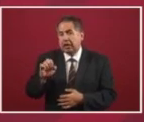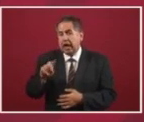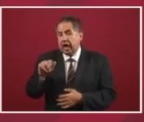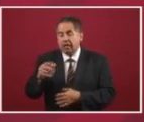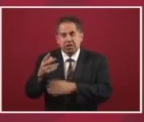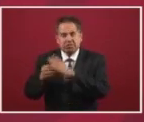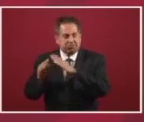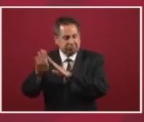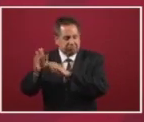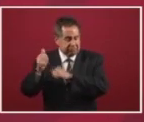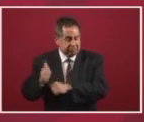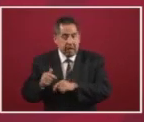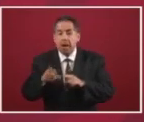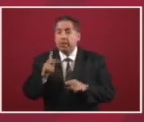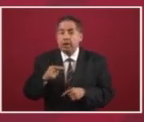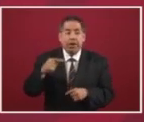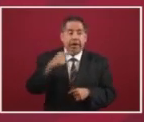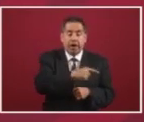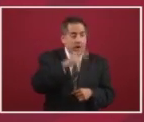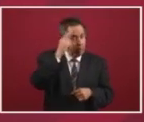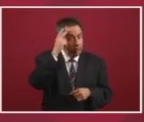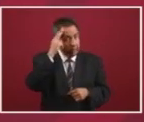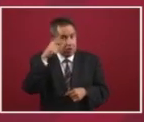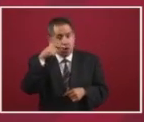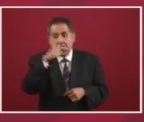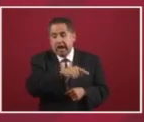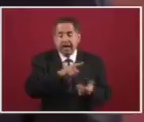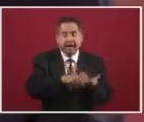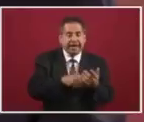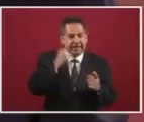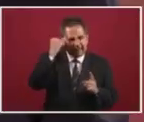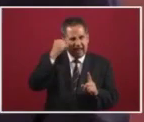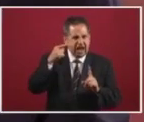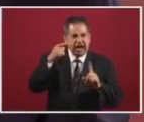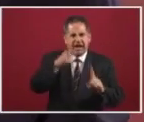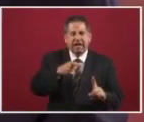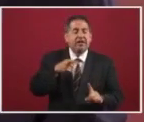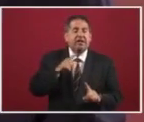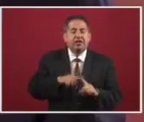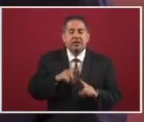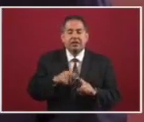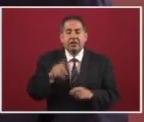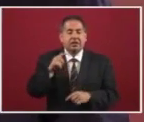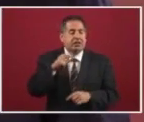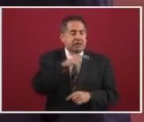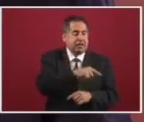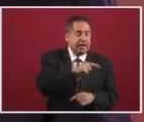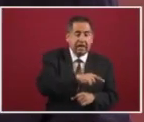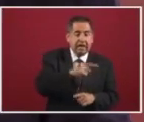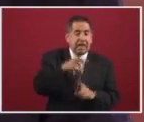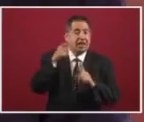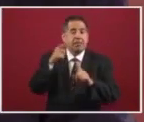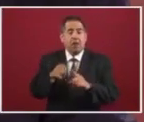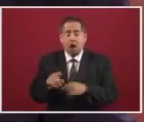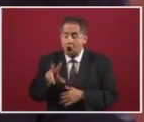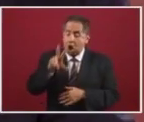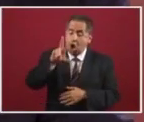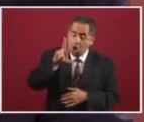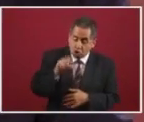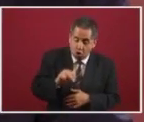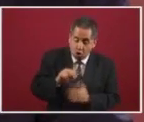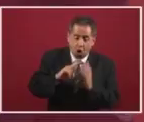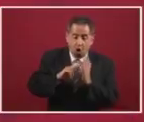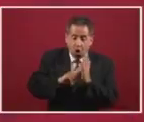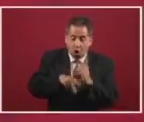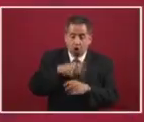Pero la bandera de Porfirio Díaz entonces fue la no reelección.